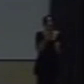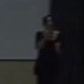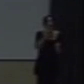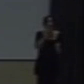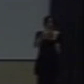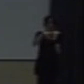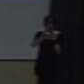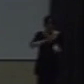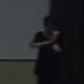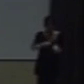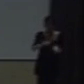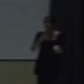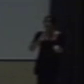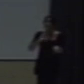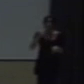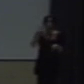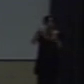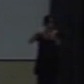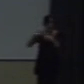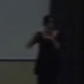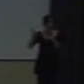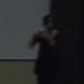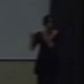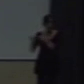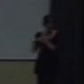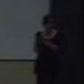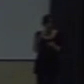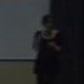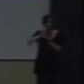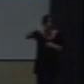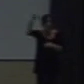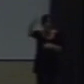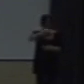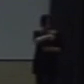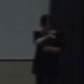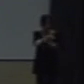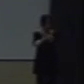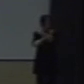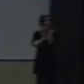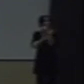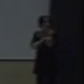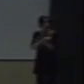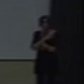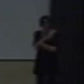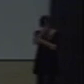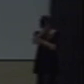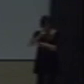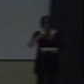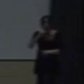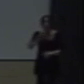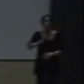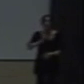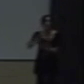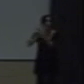los problemas que pasan en otros colectivos fuera de España. Y sí me sentí un poco identificada cuando todo el